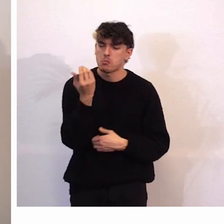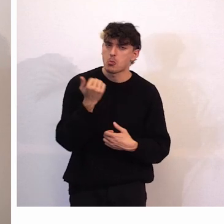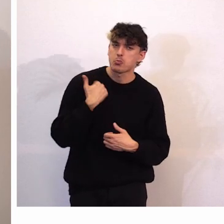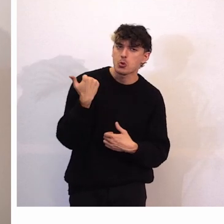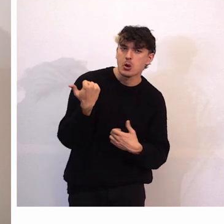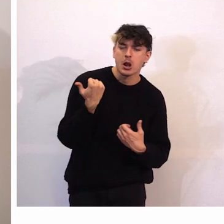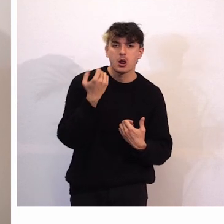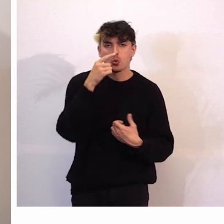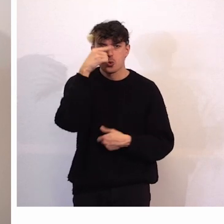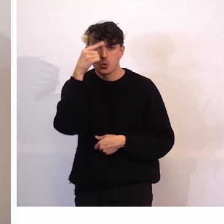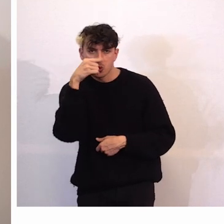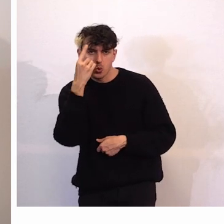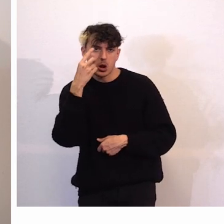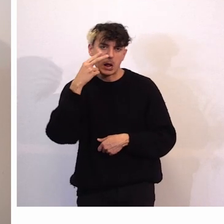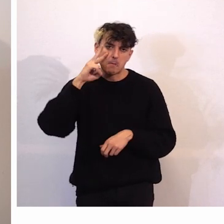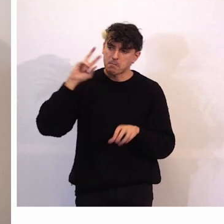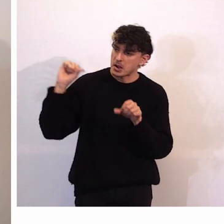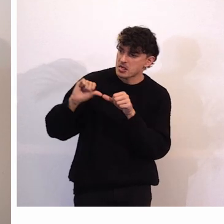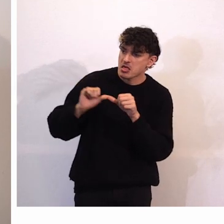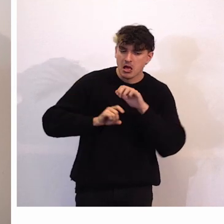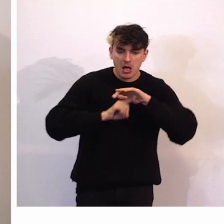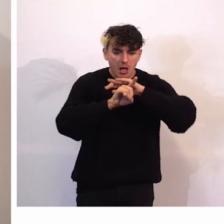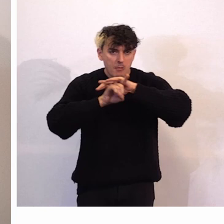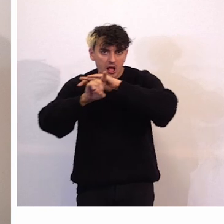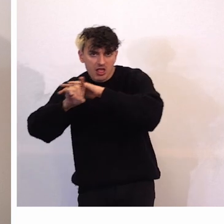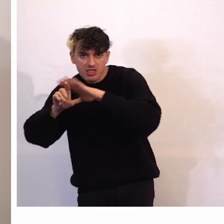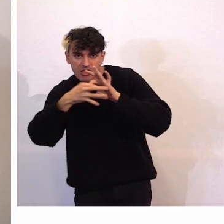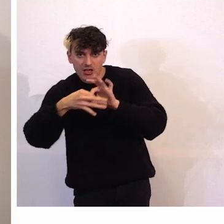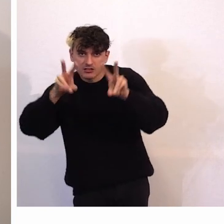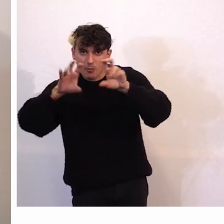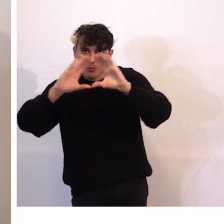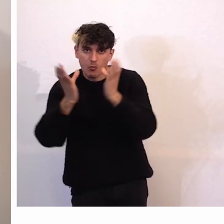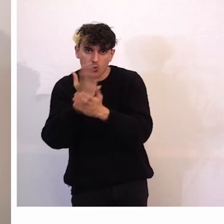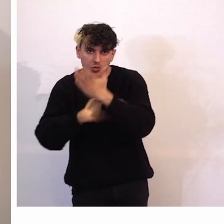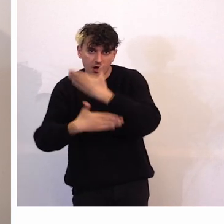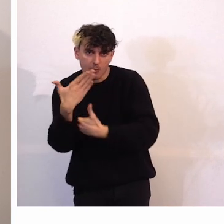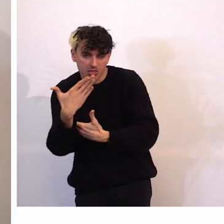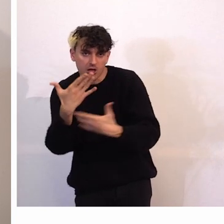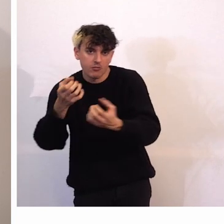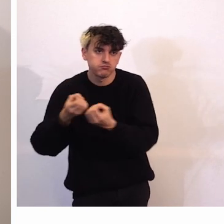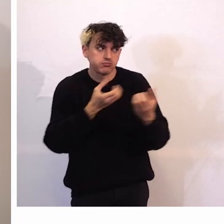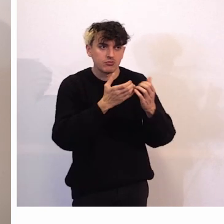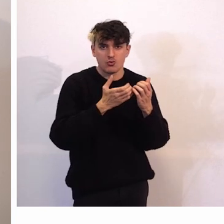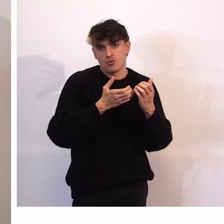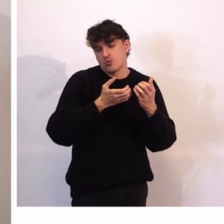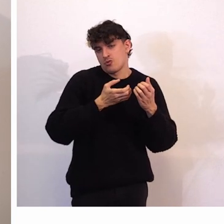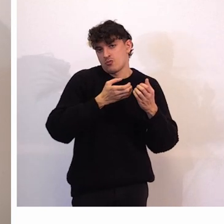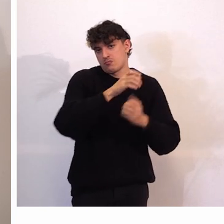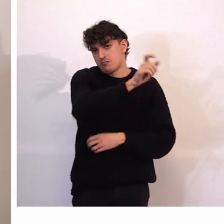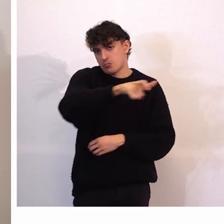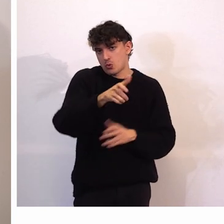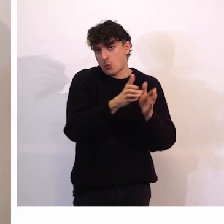culturas, avances en el mundo de la discapacidad con los compañeros y